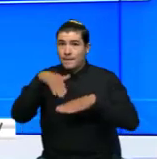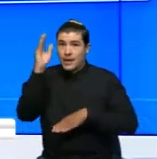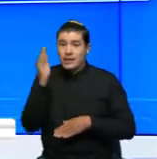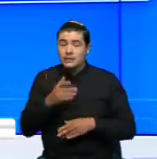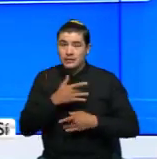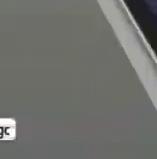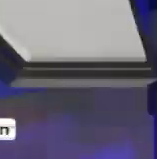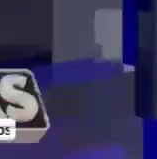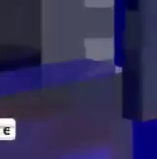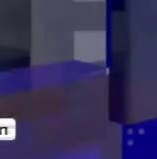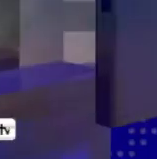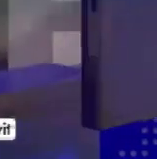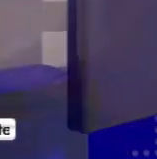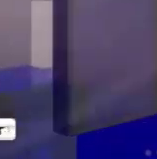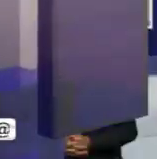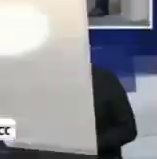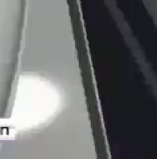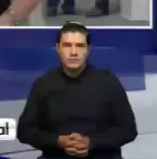esta información adelante